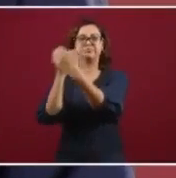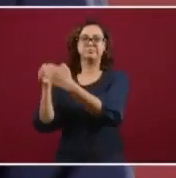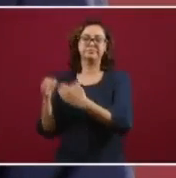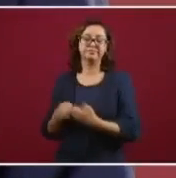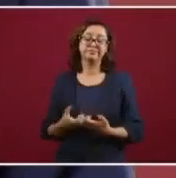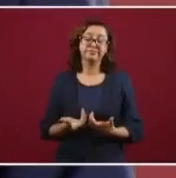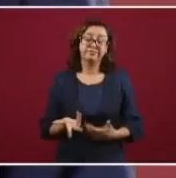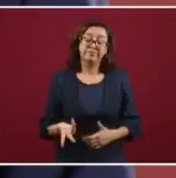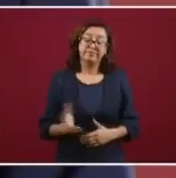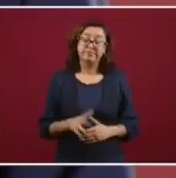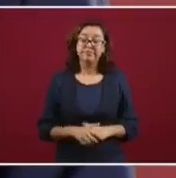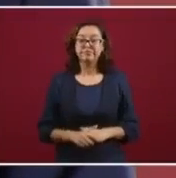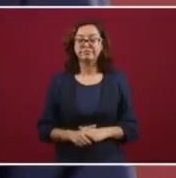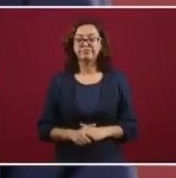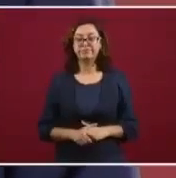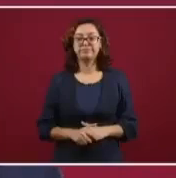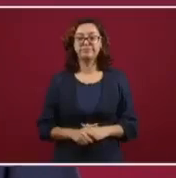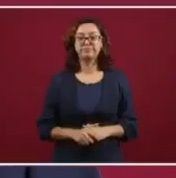de